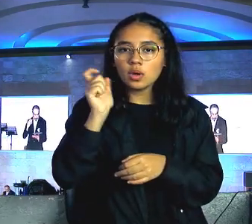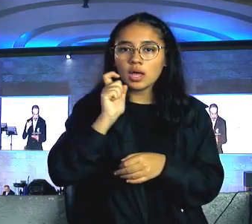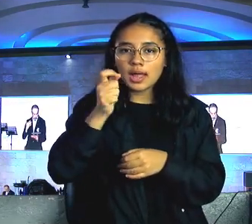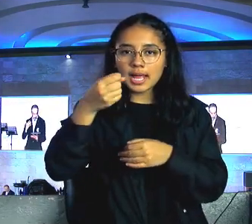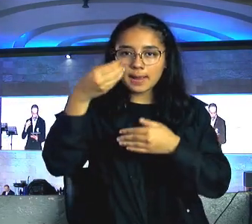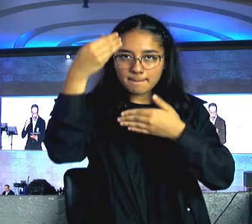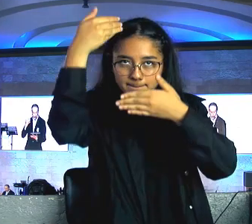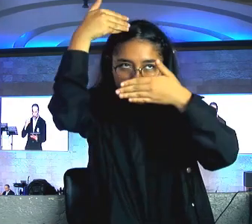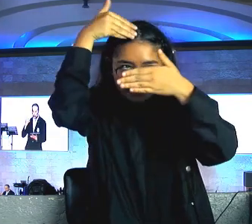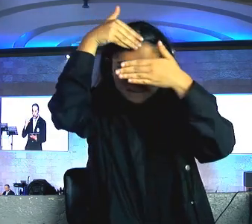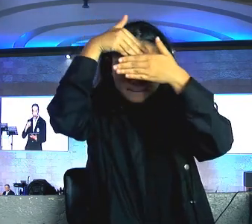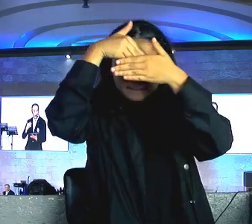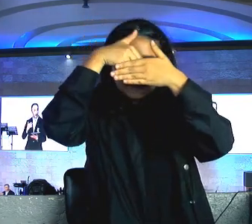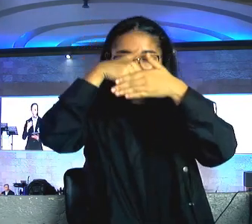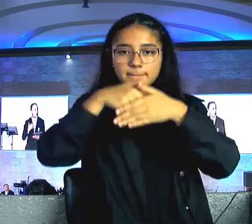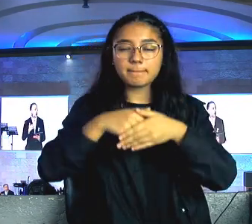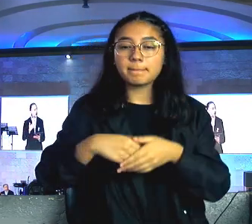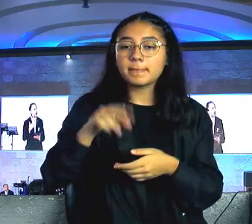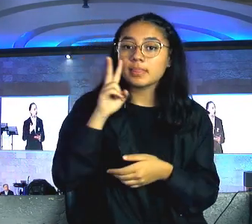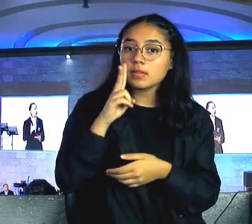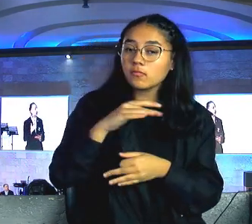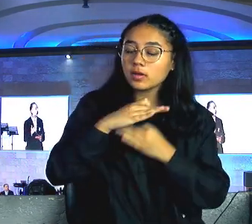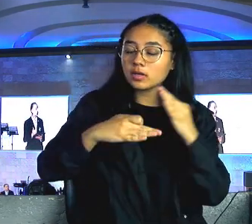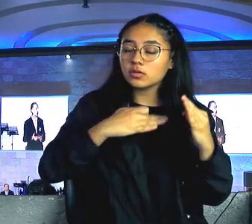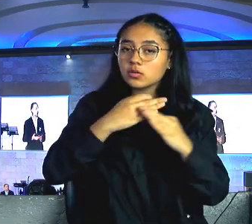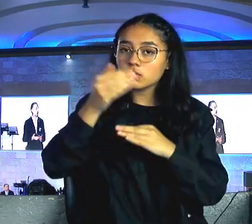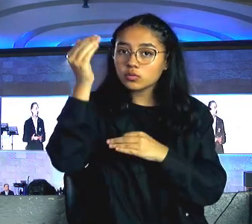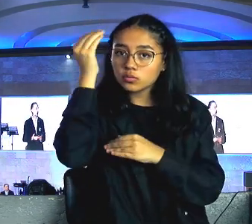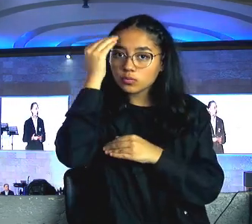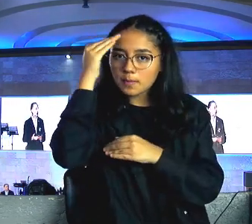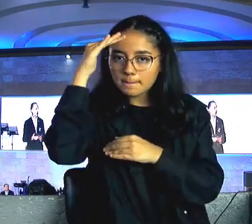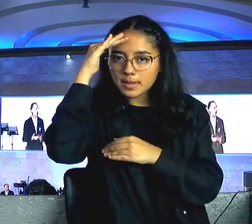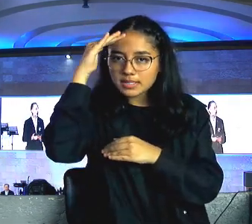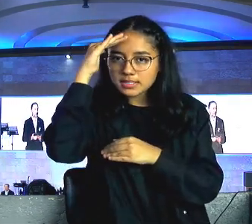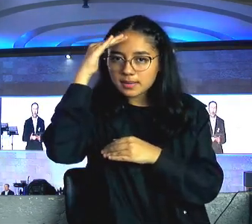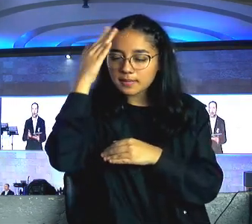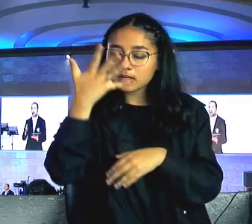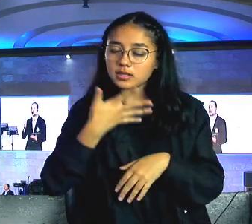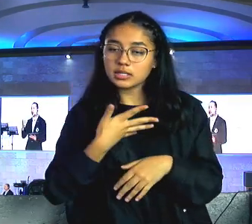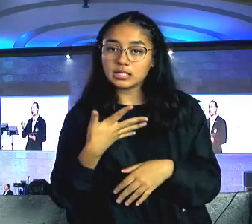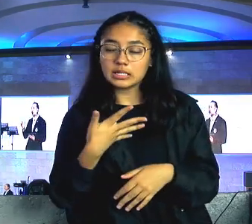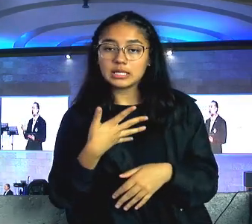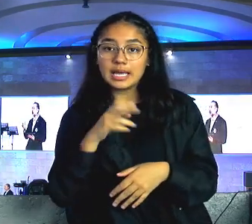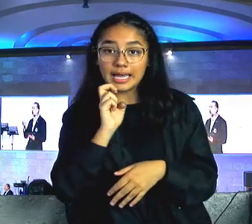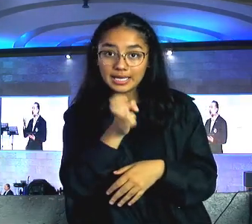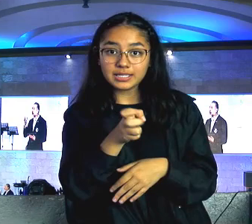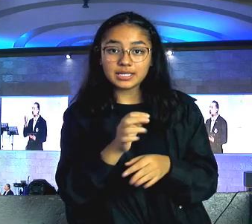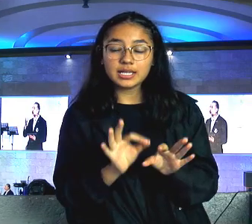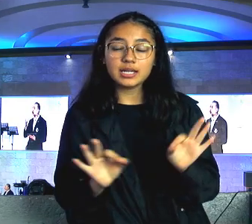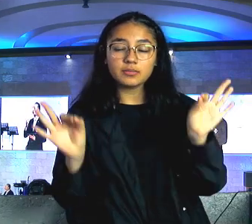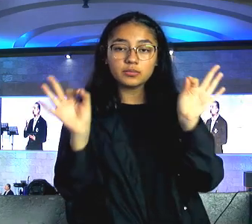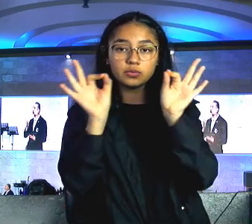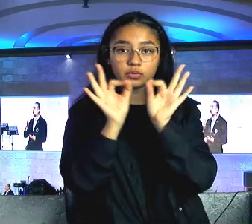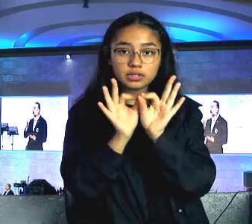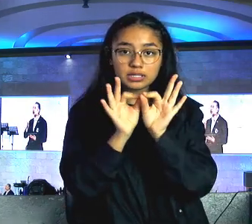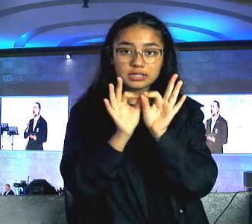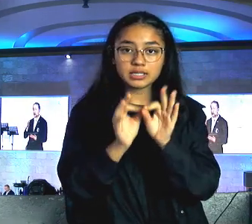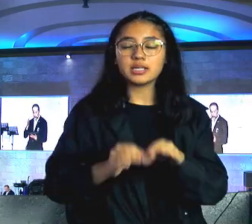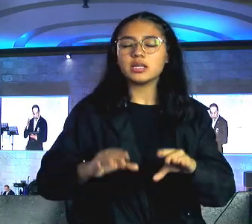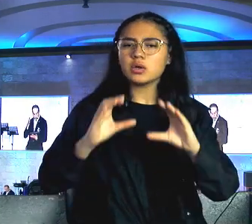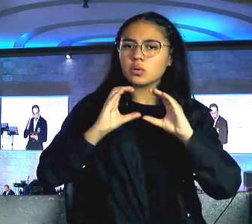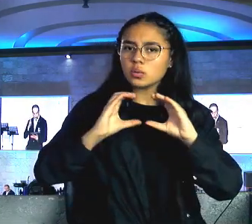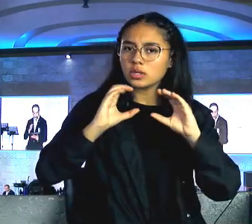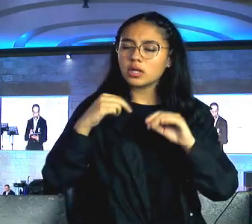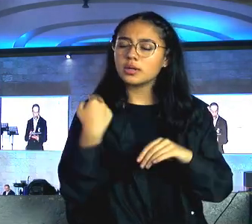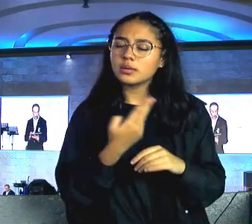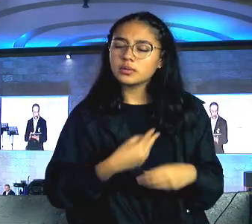tus pensamientos, Él lo puede ver todo. Pues ahí la importancia entonces de cuidar nosotros nuestra vida y cuidar